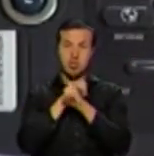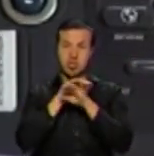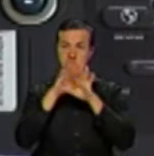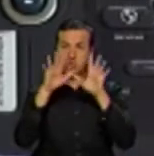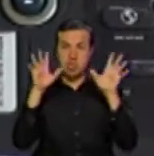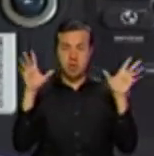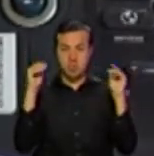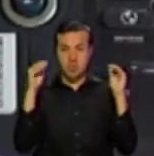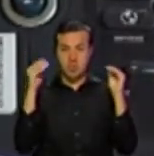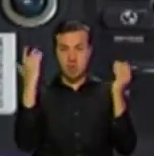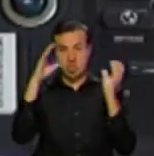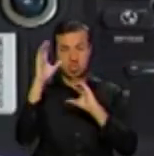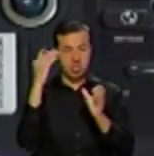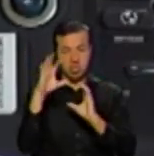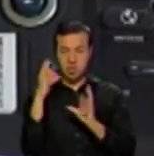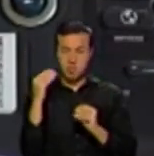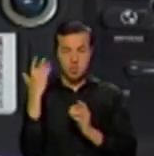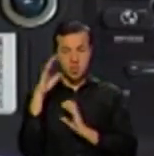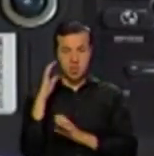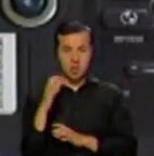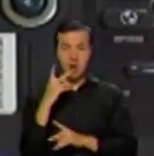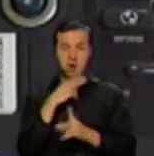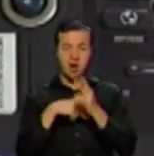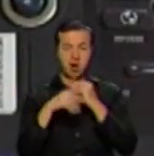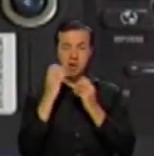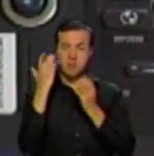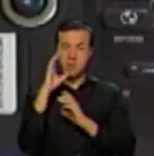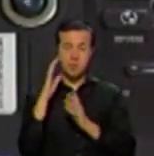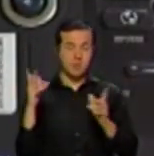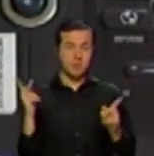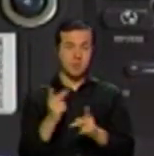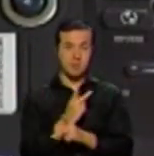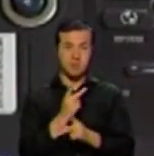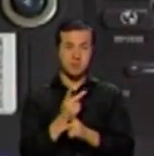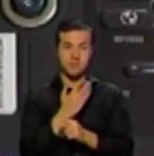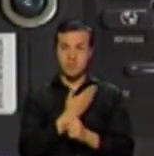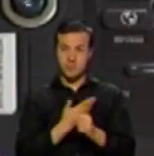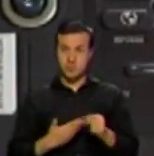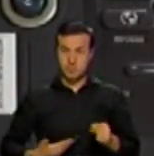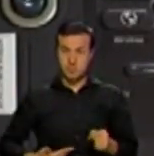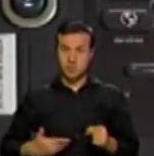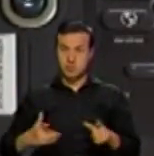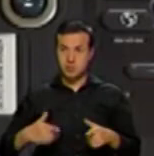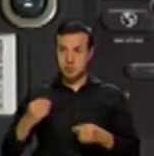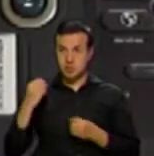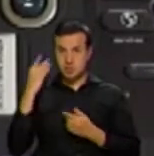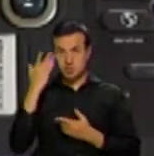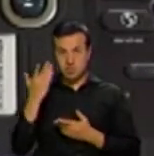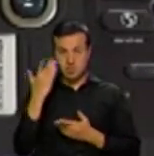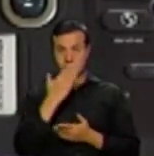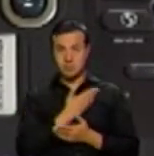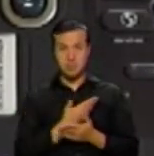viralizar, como le dicen ahora, y eso llegó a poder del presidente de la República. Entonces